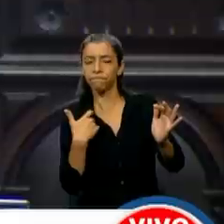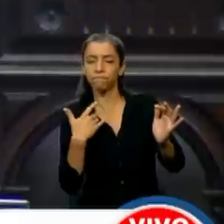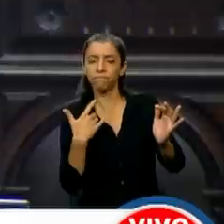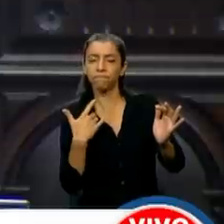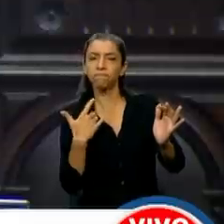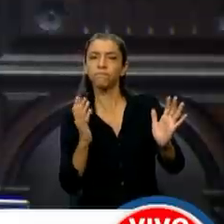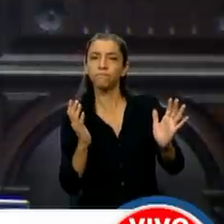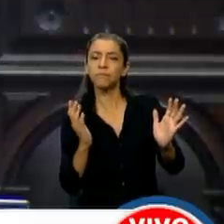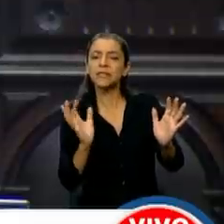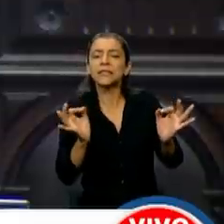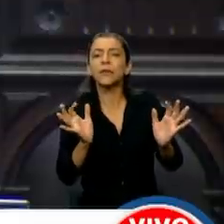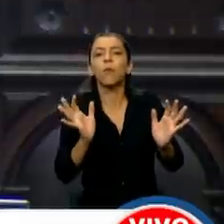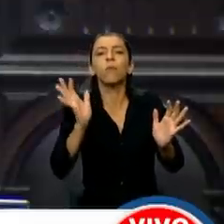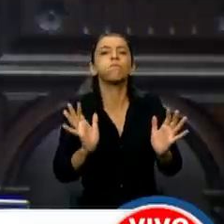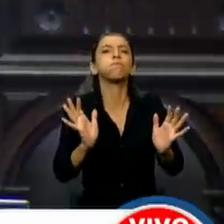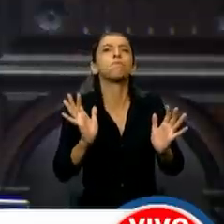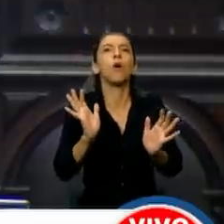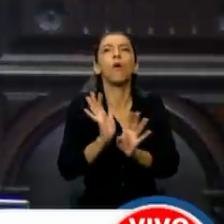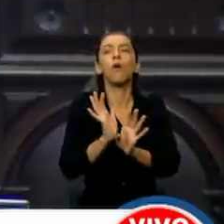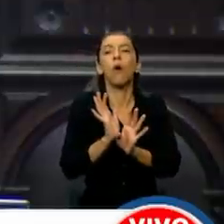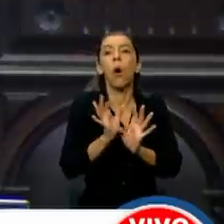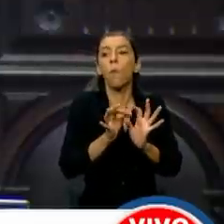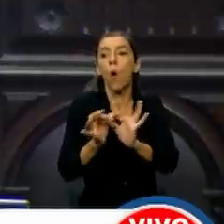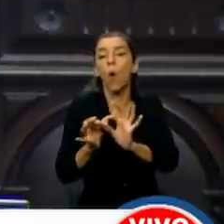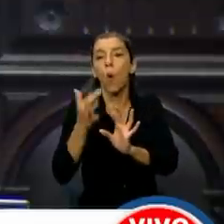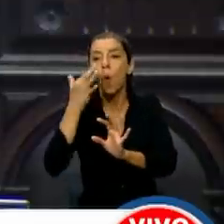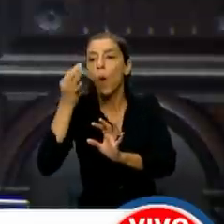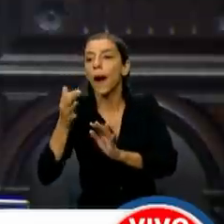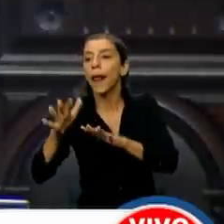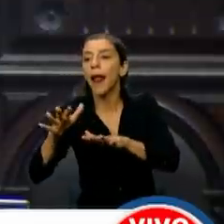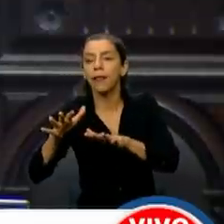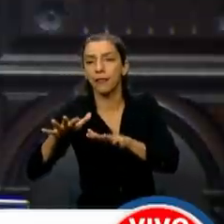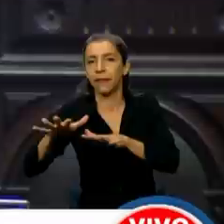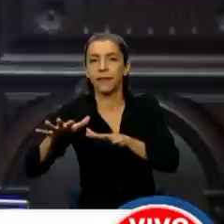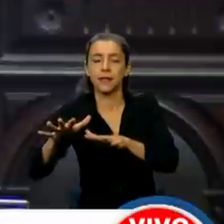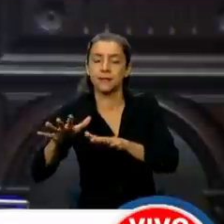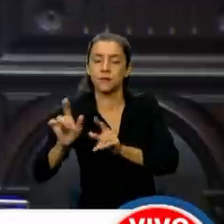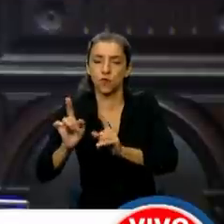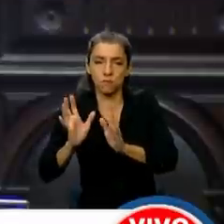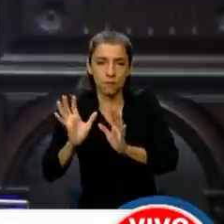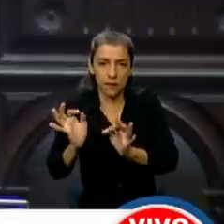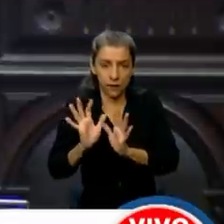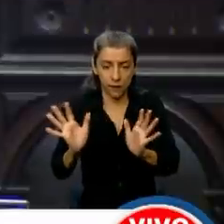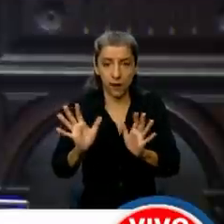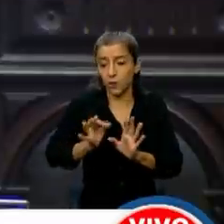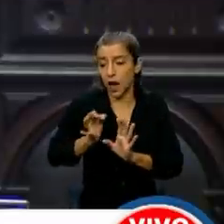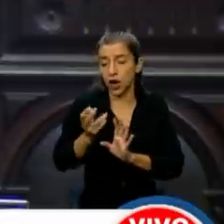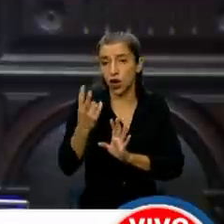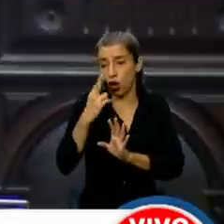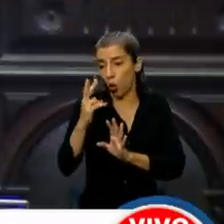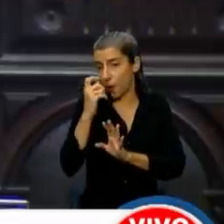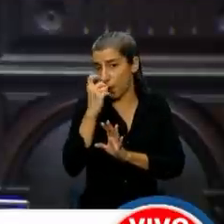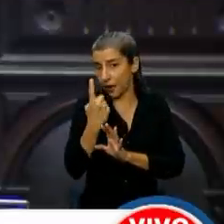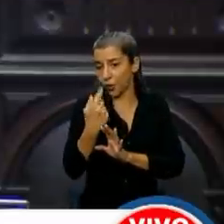nosotros coinciden con realmente con la realidad de la que estamos viviendo en el año 2021 que estamos por terminar